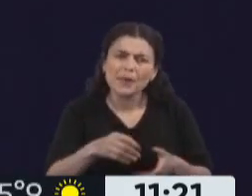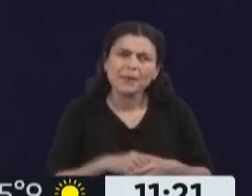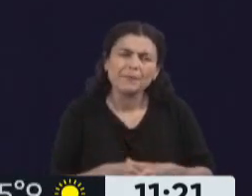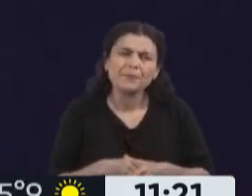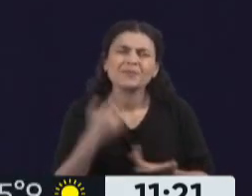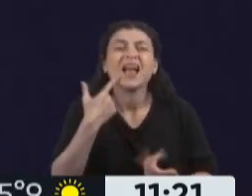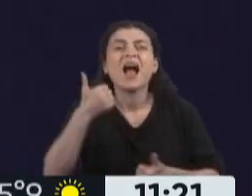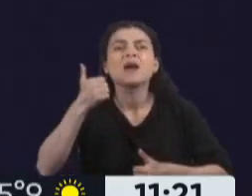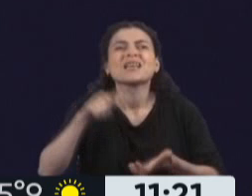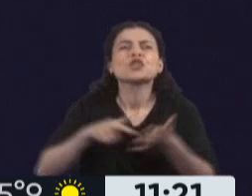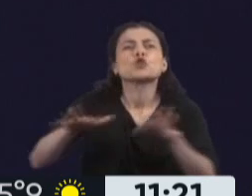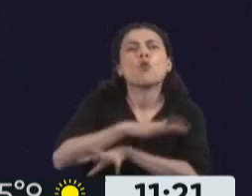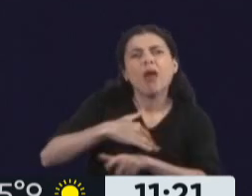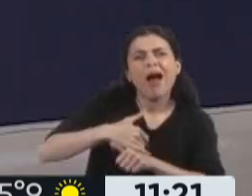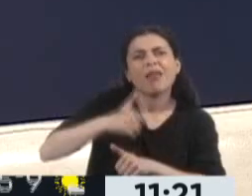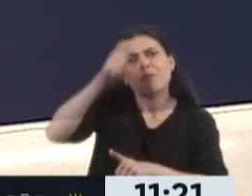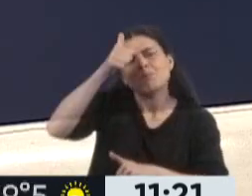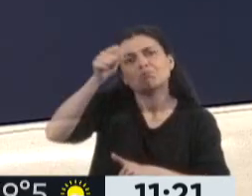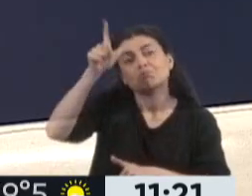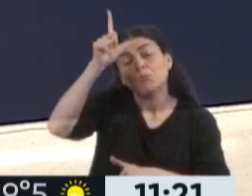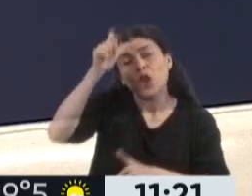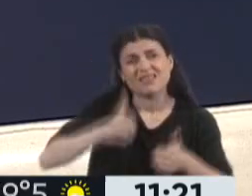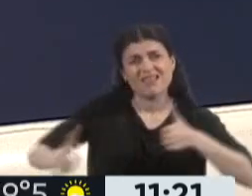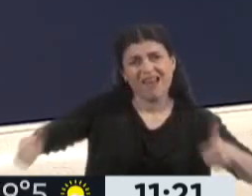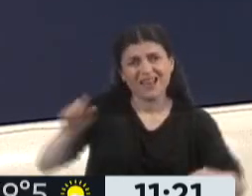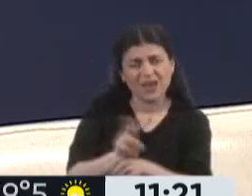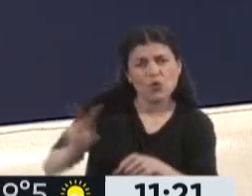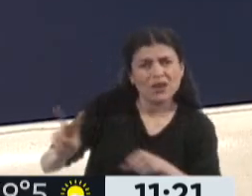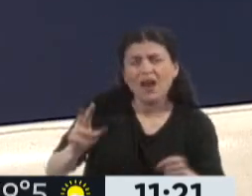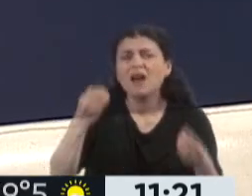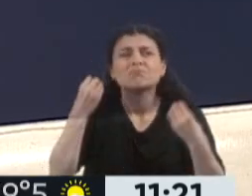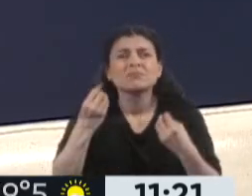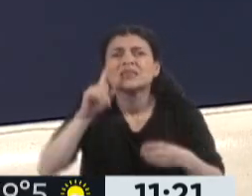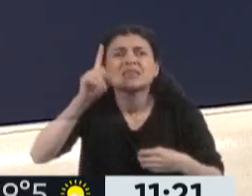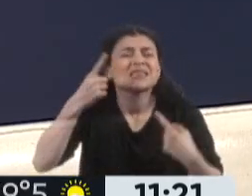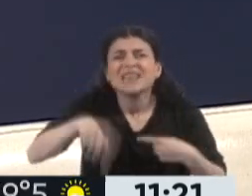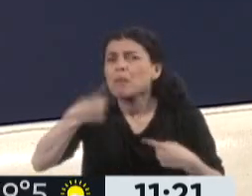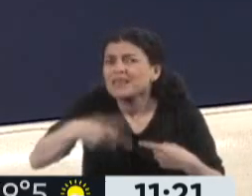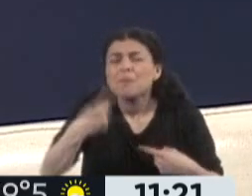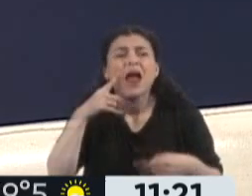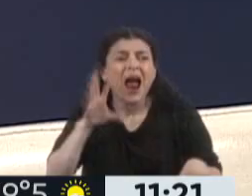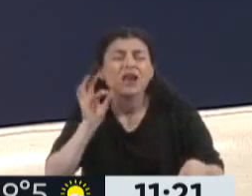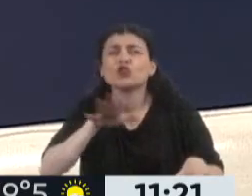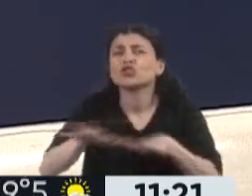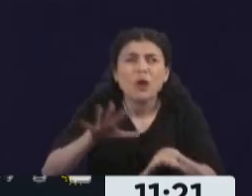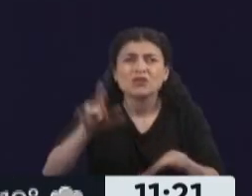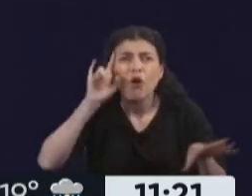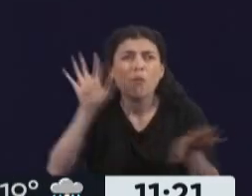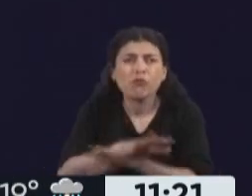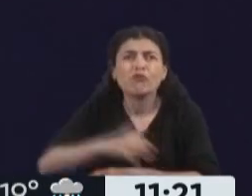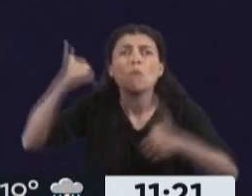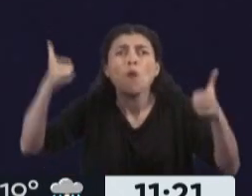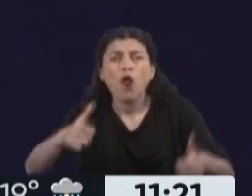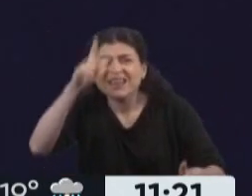La seguridad urbana, ¿por qué tiene que terminar muchos casos con represión, Ah, golpes y gases? ¿Pero cuál? A ver, yo